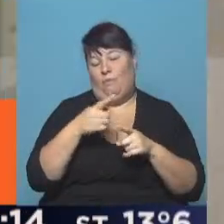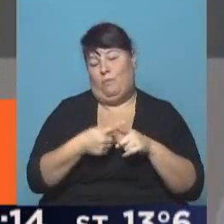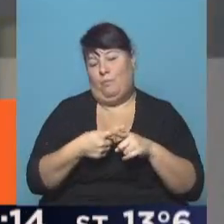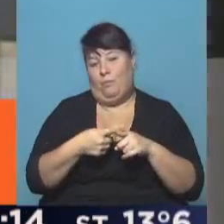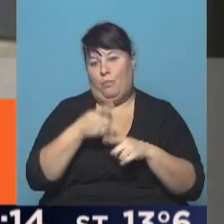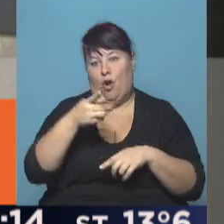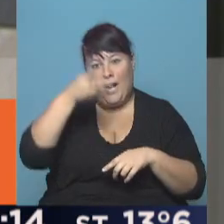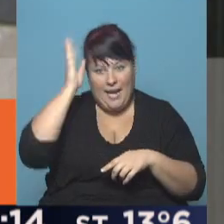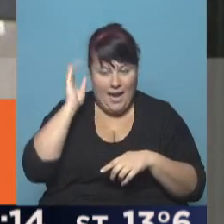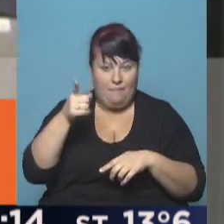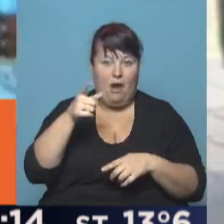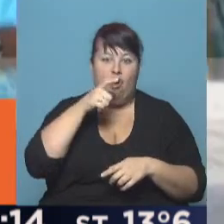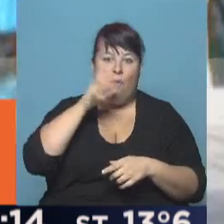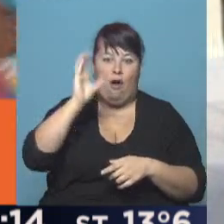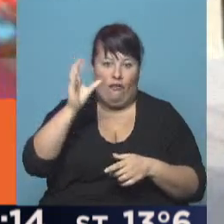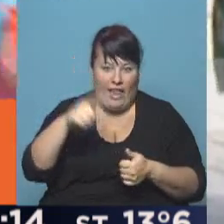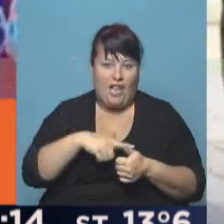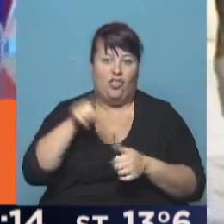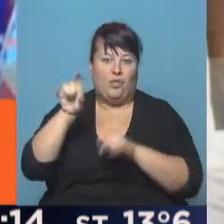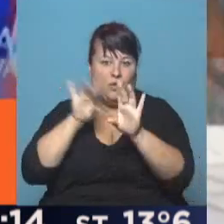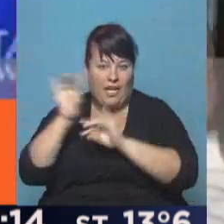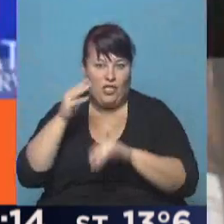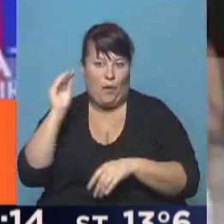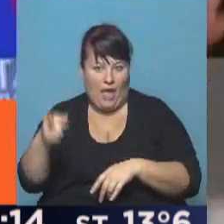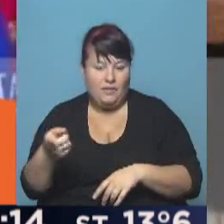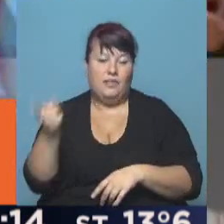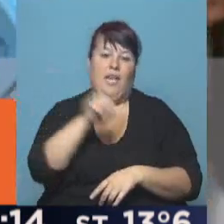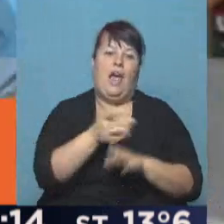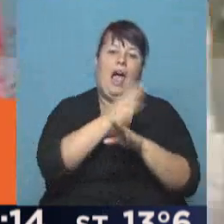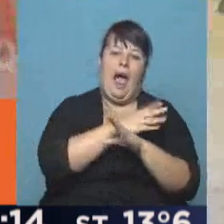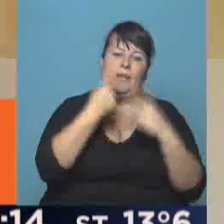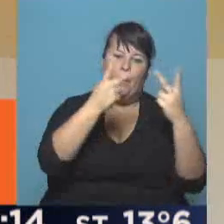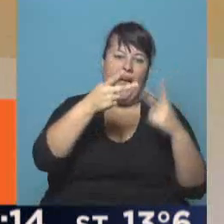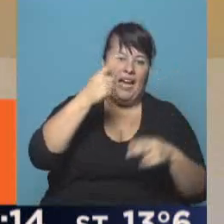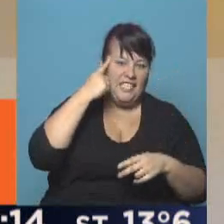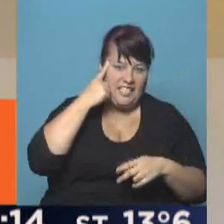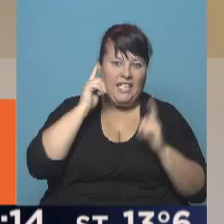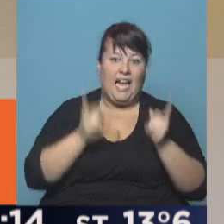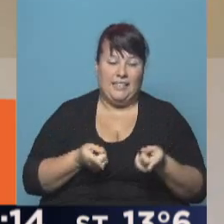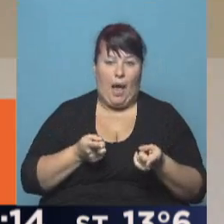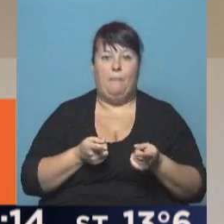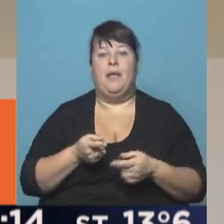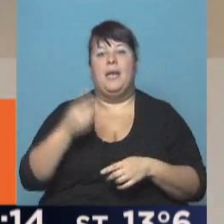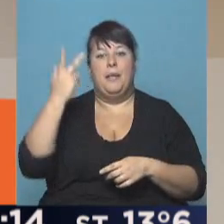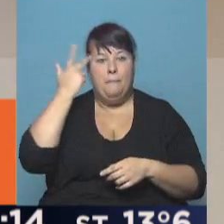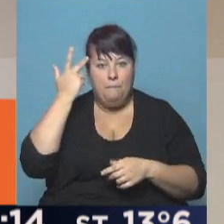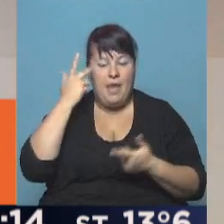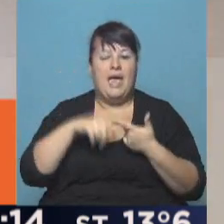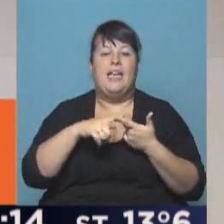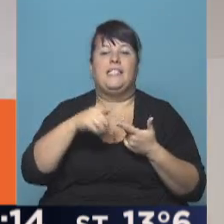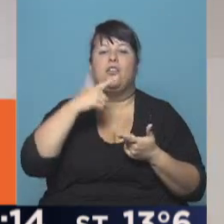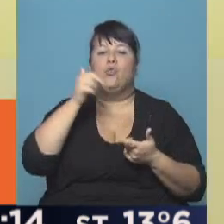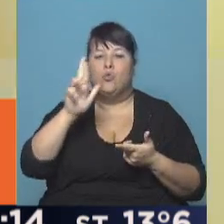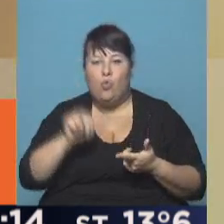en el caso de Neymar, de la Copa Confederaciones con su selección, con Brasil, previa gira por China, como también lo hicieron Messi y también